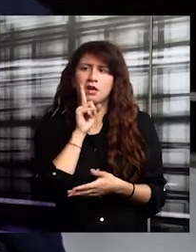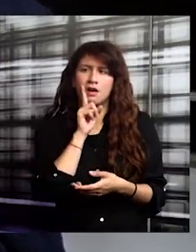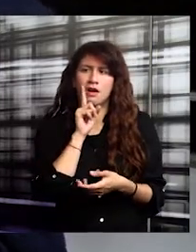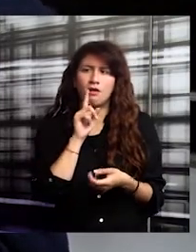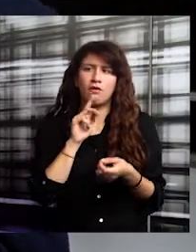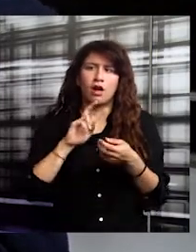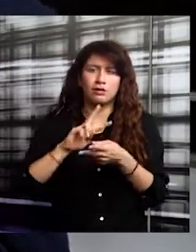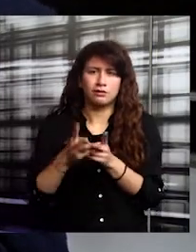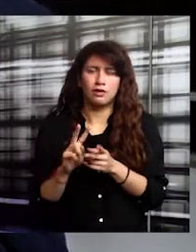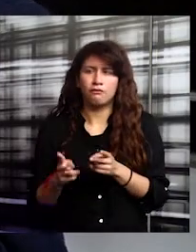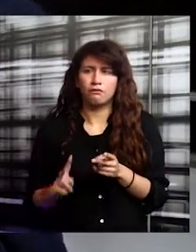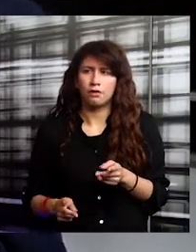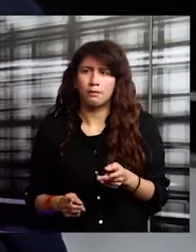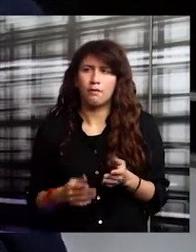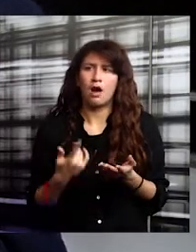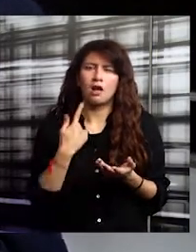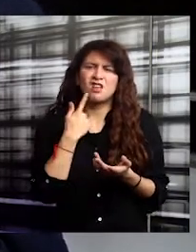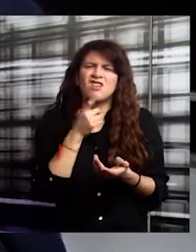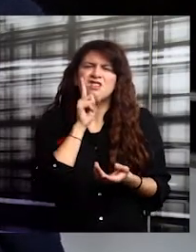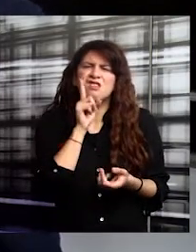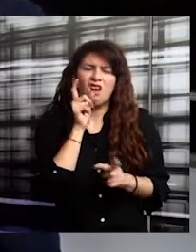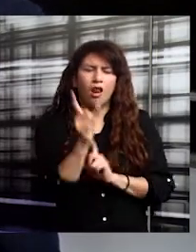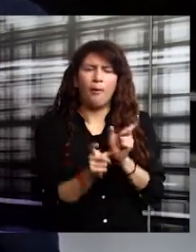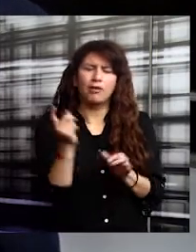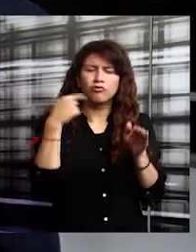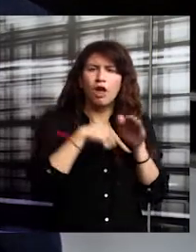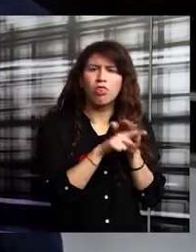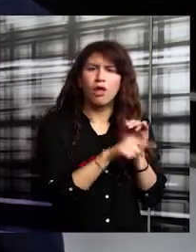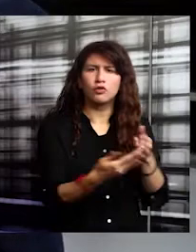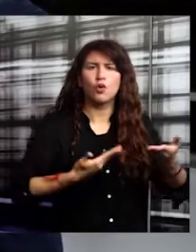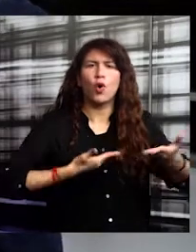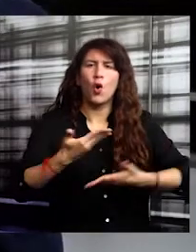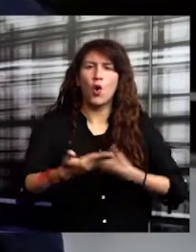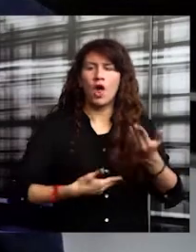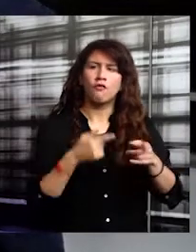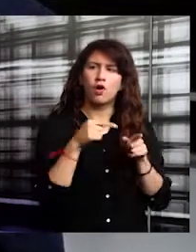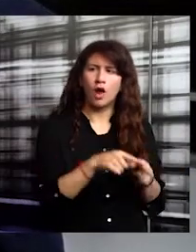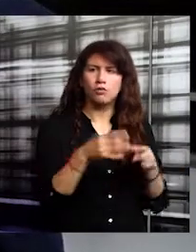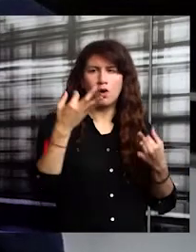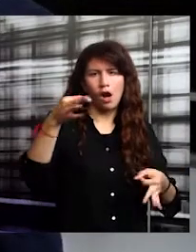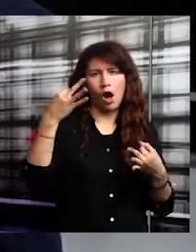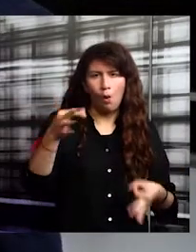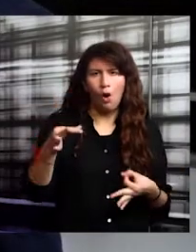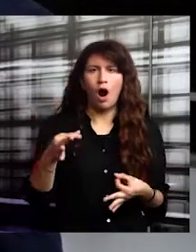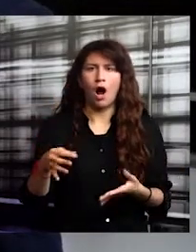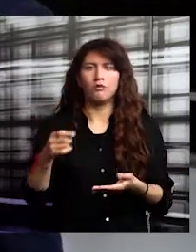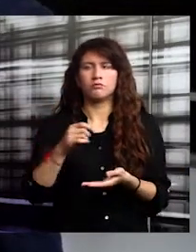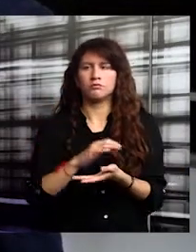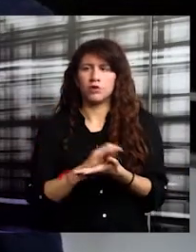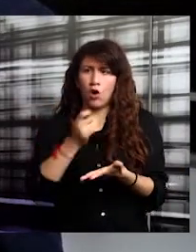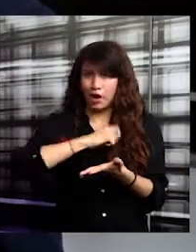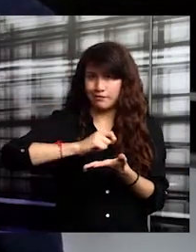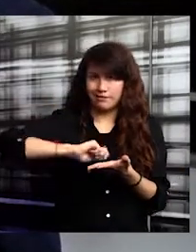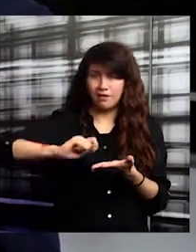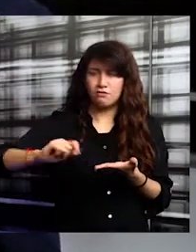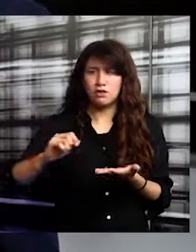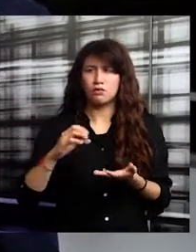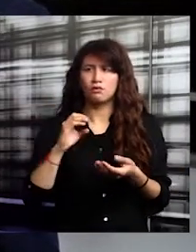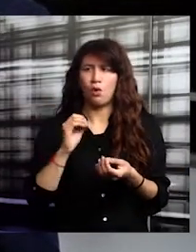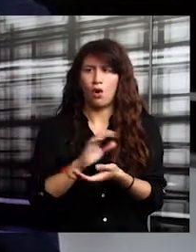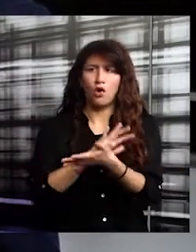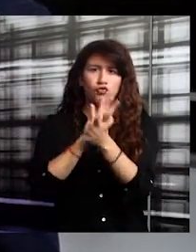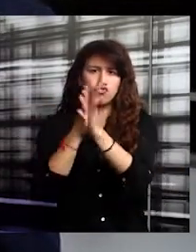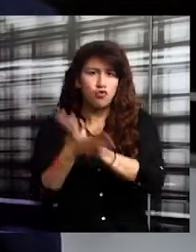quiénes van a ser las personas que van a conformar o elaborar la nueva Constitución, parten de una hoja en blanco escribiendo todo de